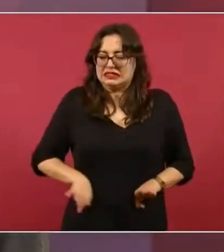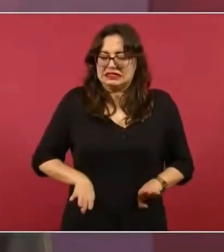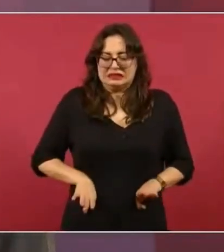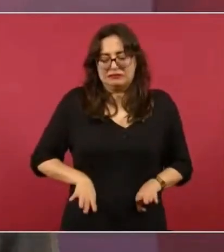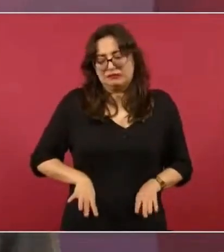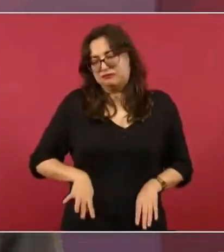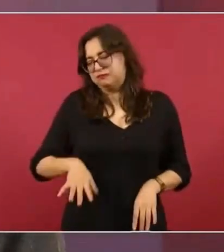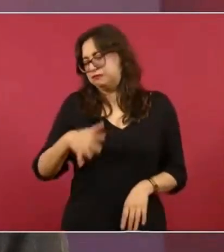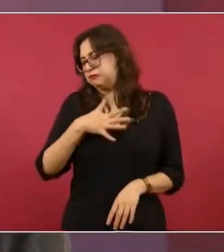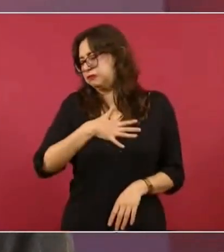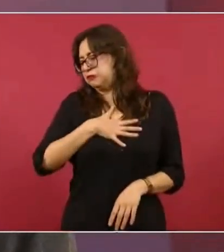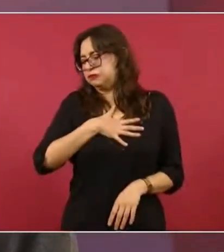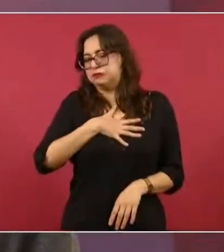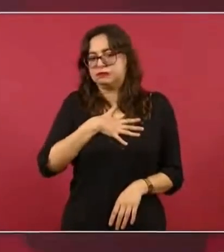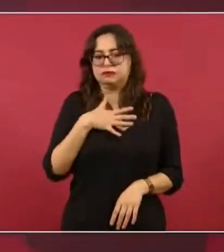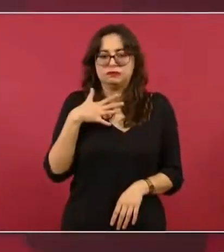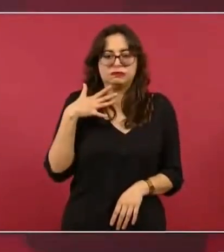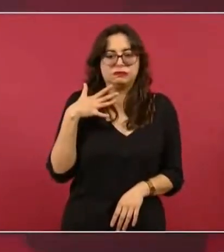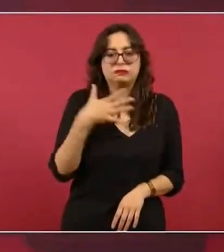dolorosas,